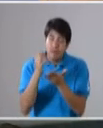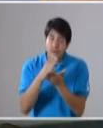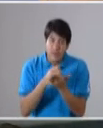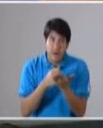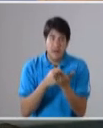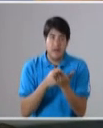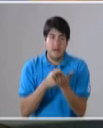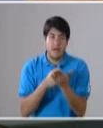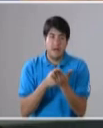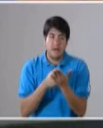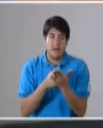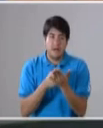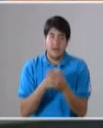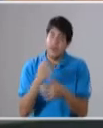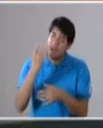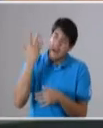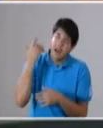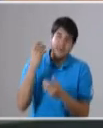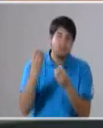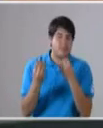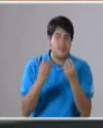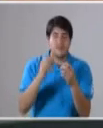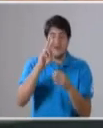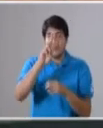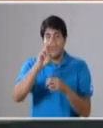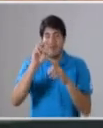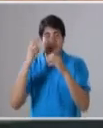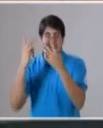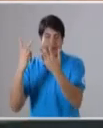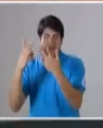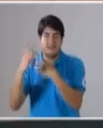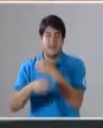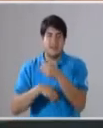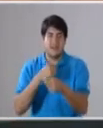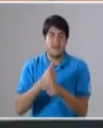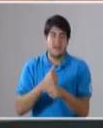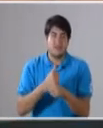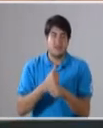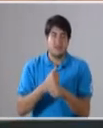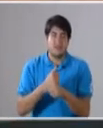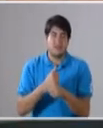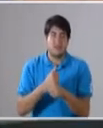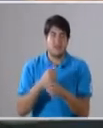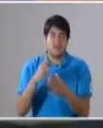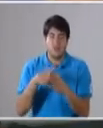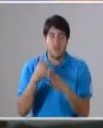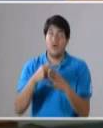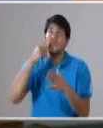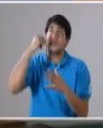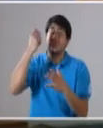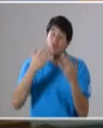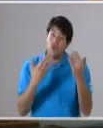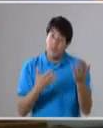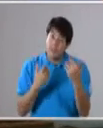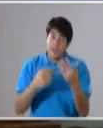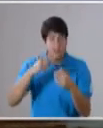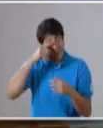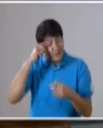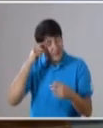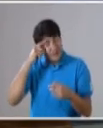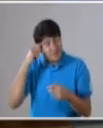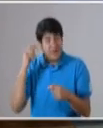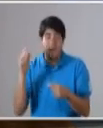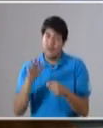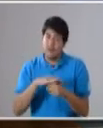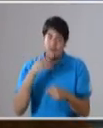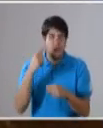Estamos hablando de hace aproximadamente 27 años, cuando fui llamado a tiempo completo. Entonces yo dije, me van a dar unos 200